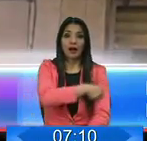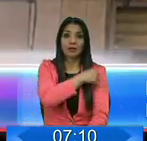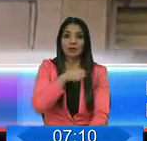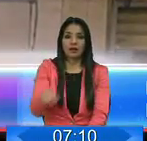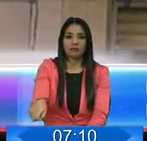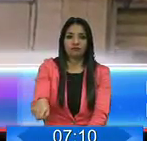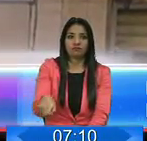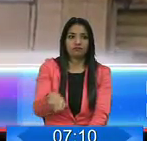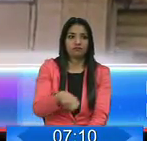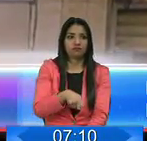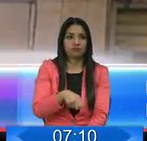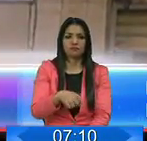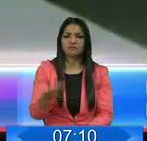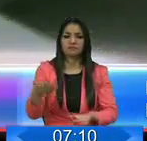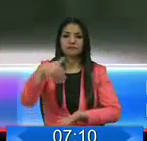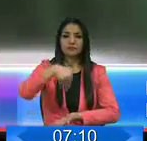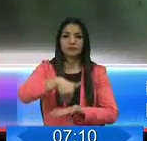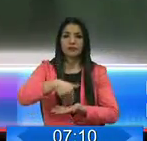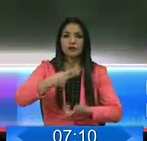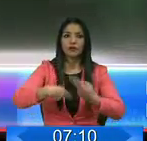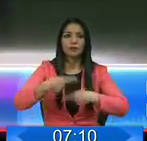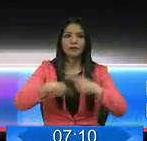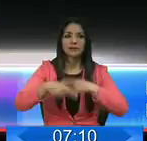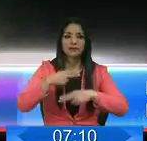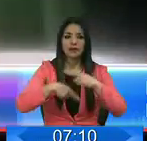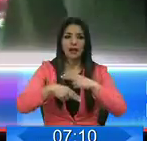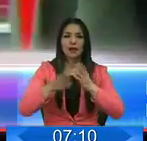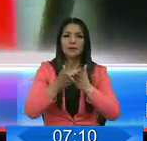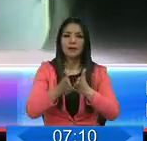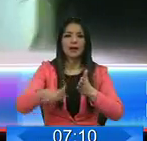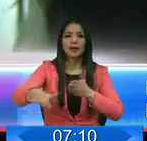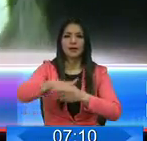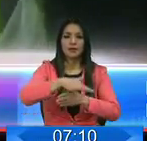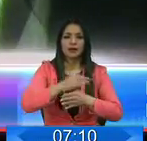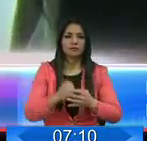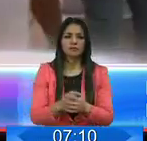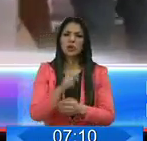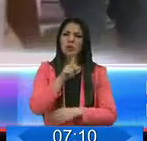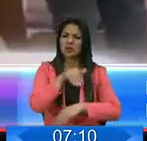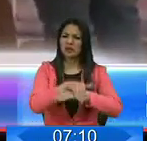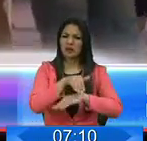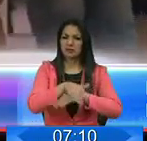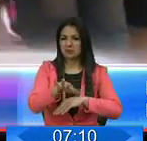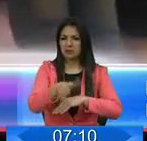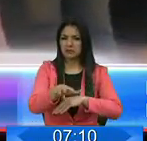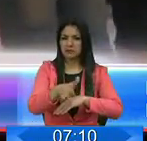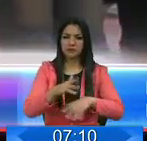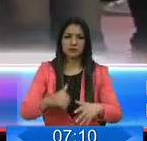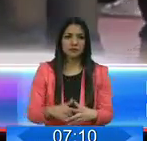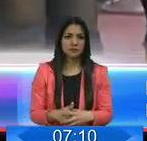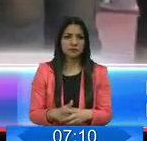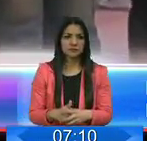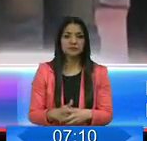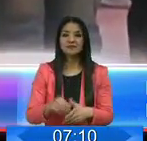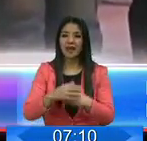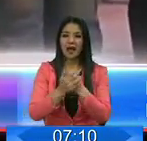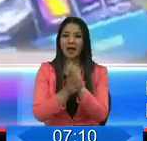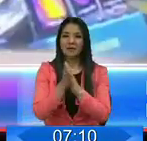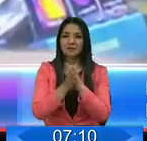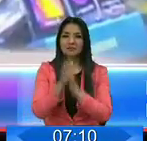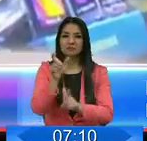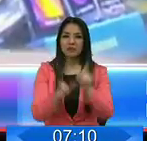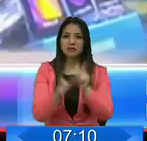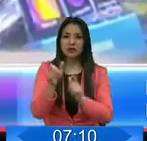las plazas comerciales de la bahía a las 15 horas con 20 minutos. Aprovechan la aglomeración,